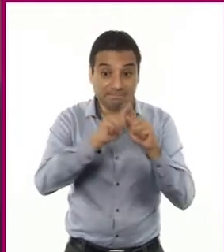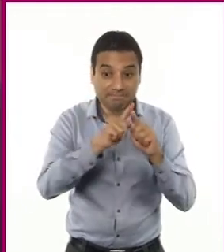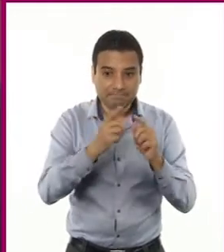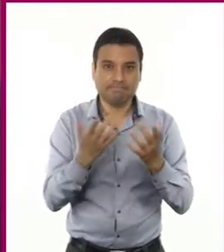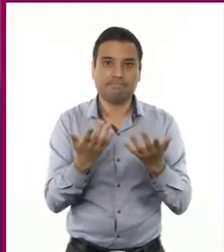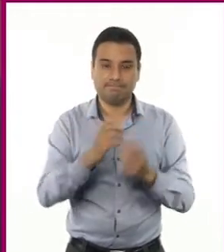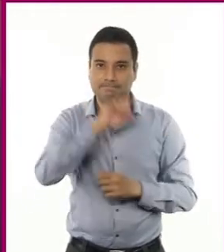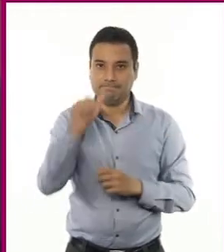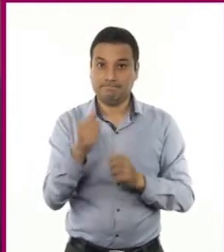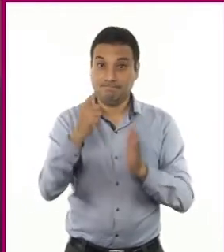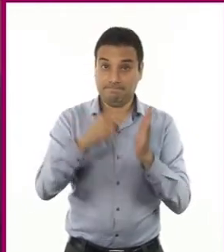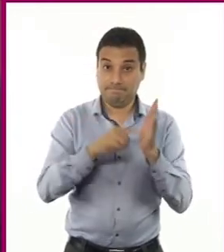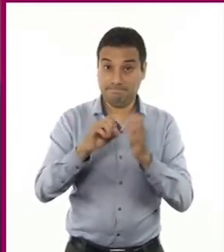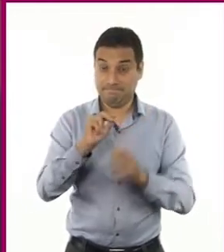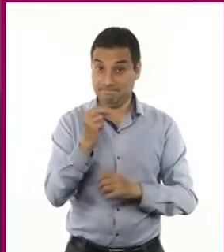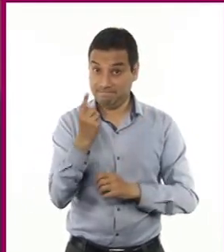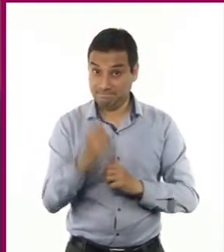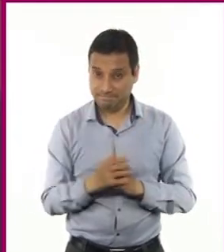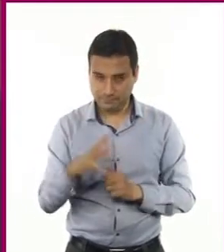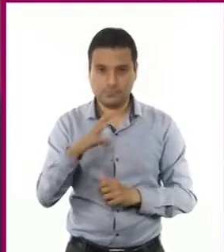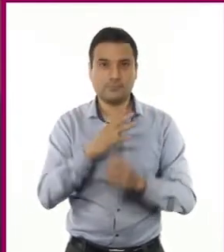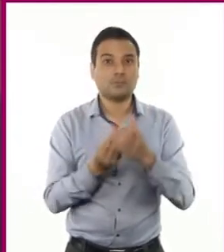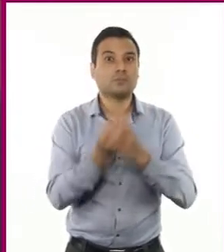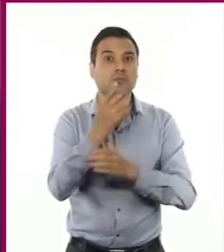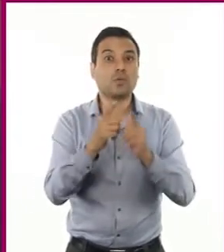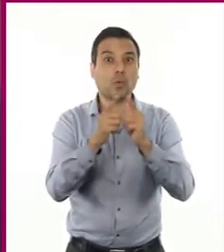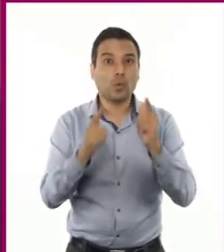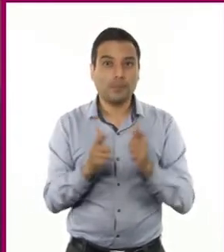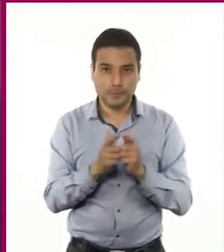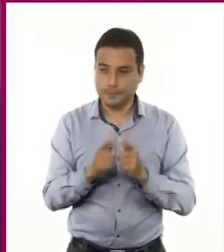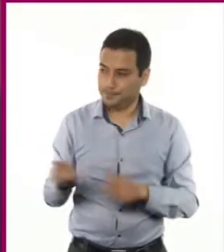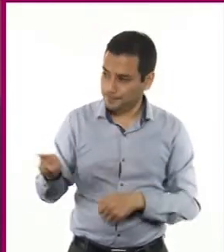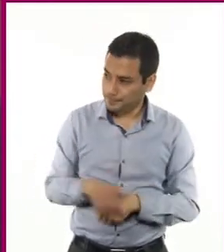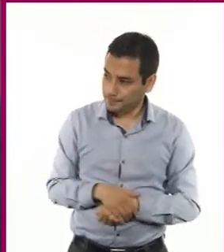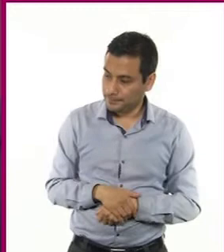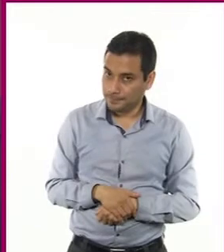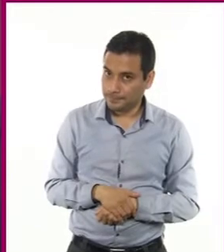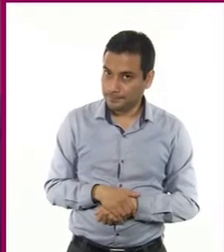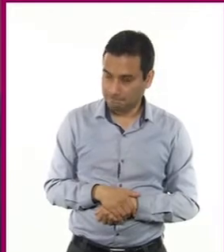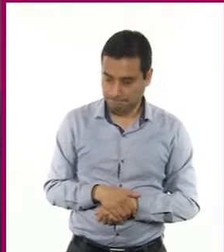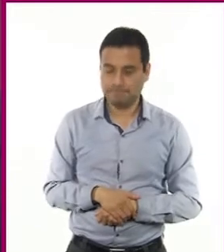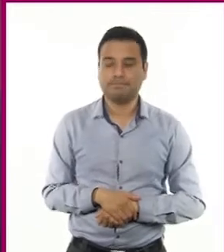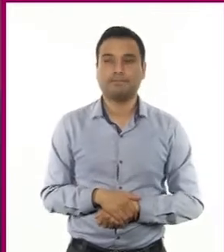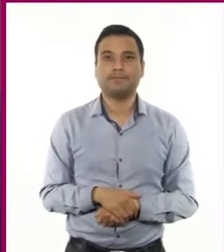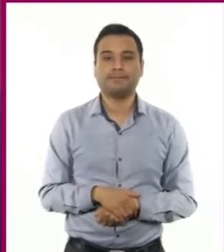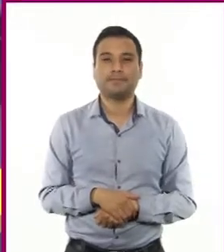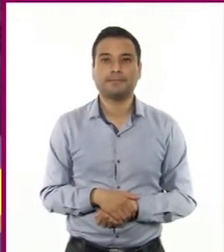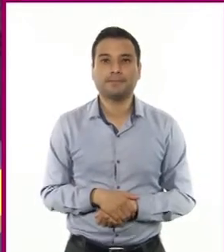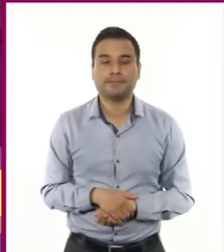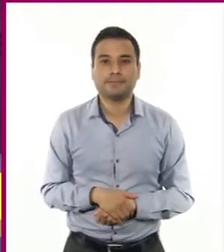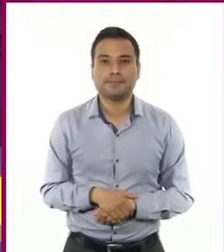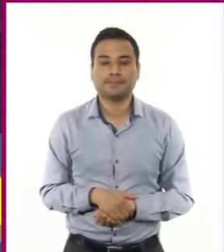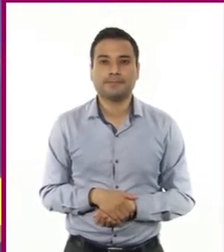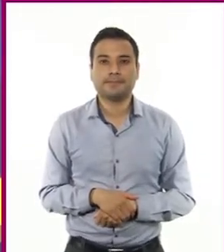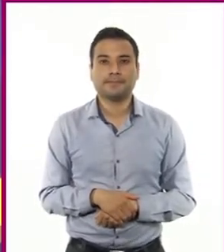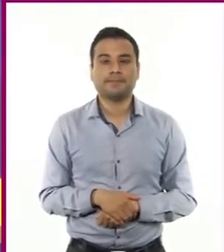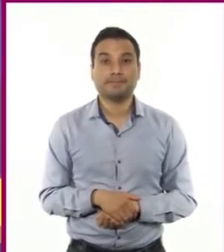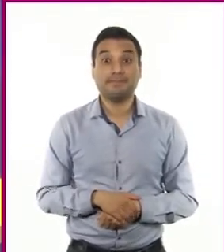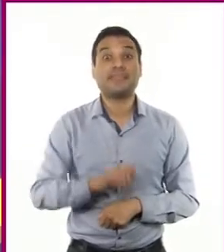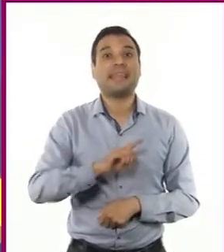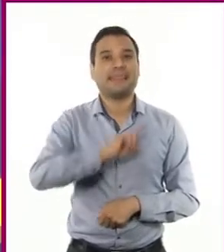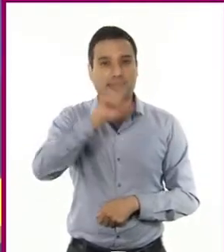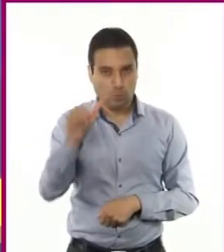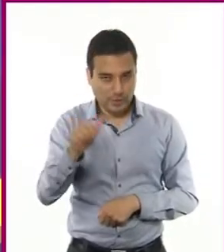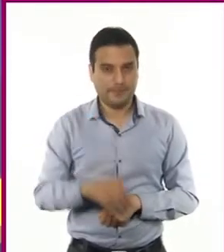en 1981 del Partido Socialista Unificado de México, PSUM, y,